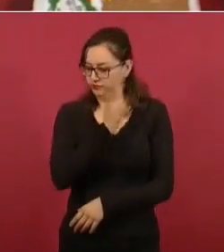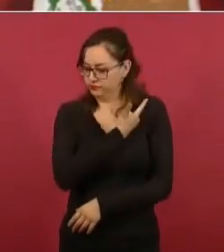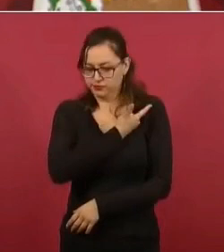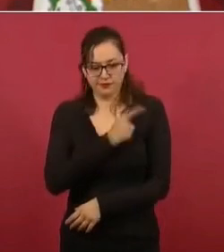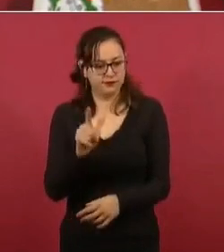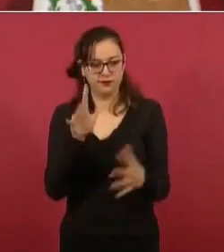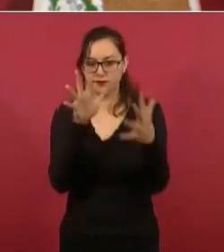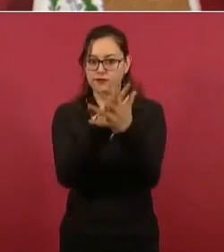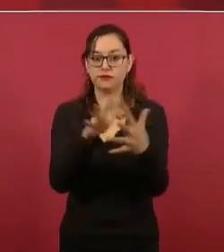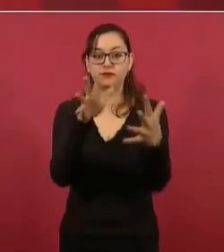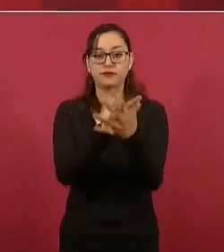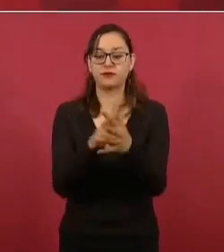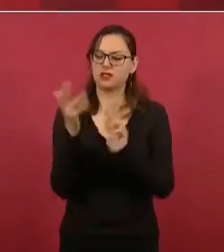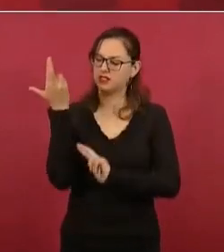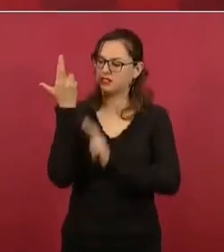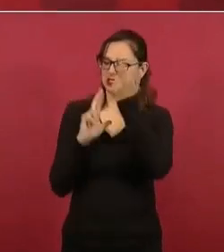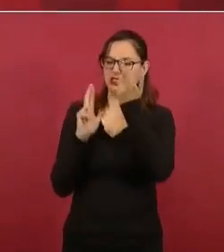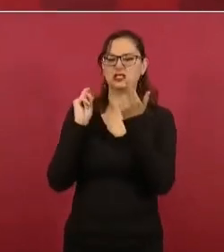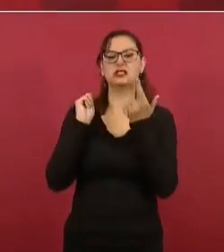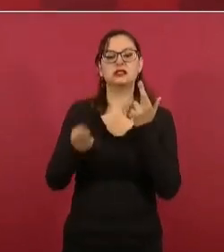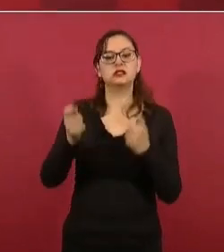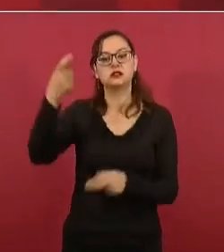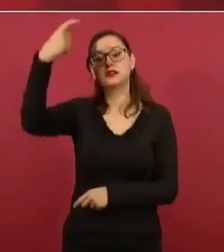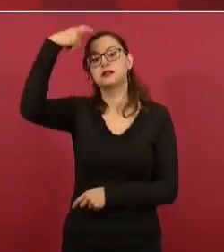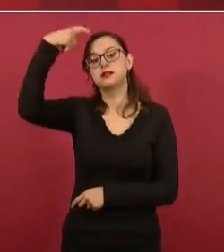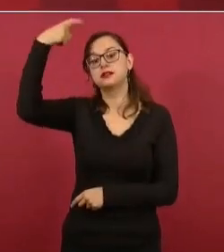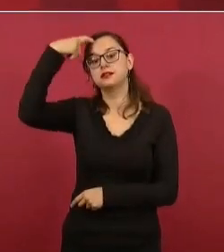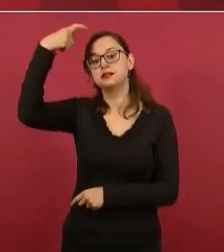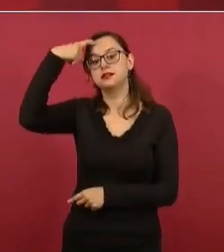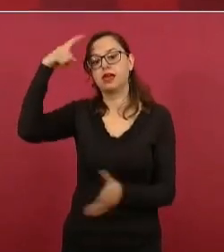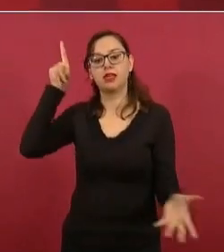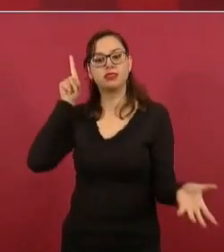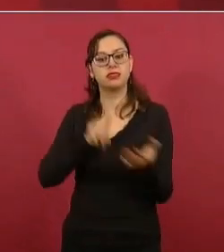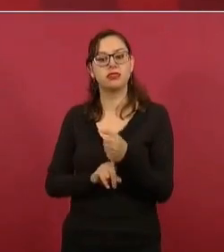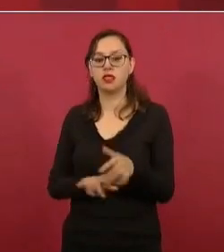Yo hablo de la revolución de las conciencias.